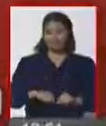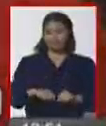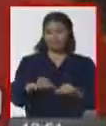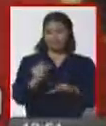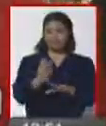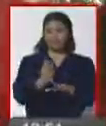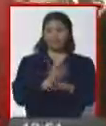proceso eleccionario